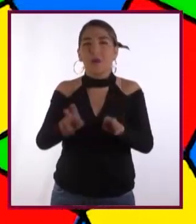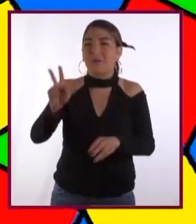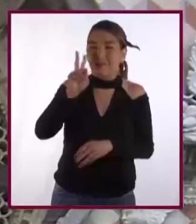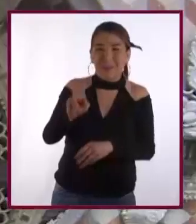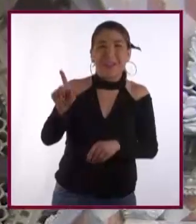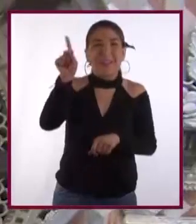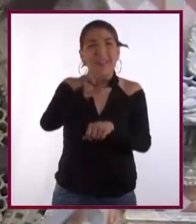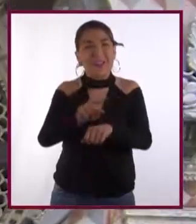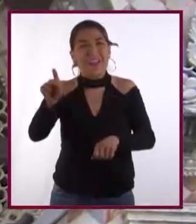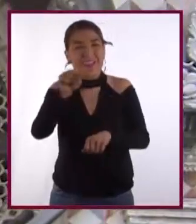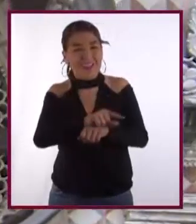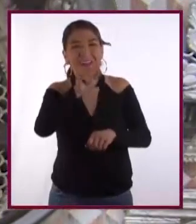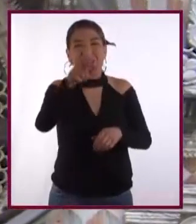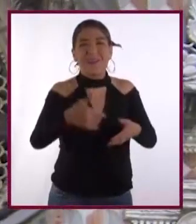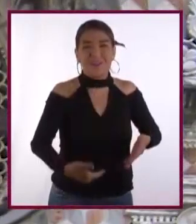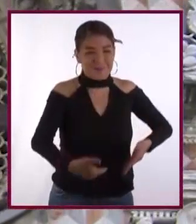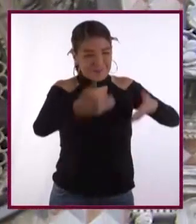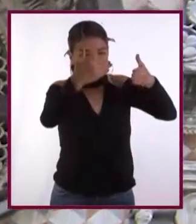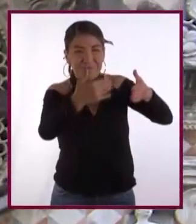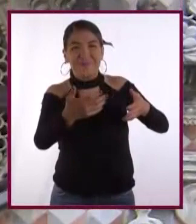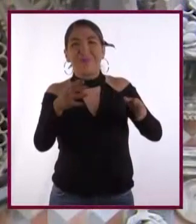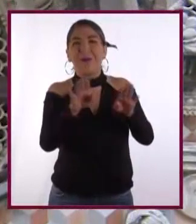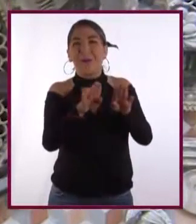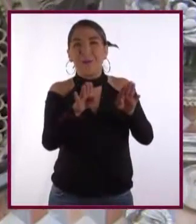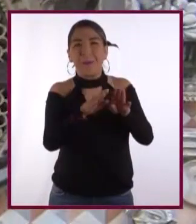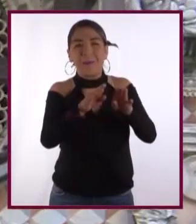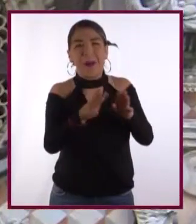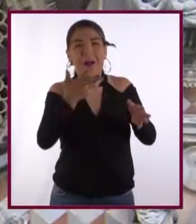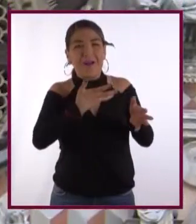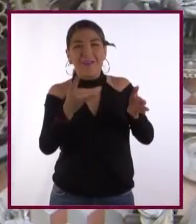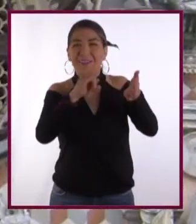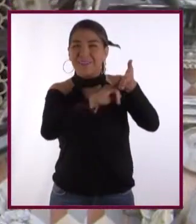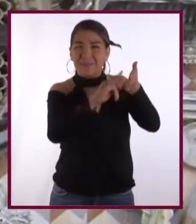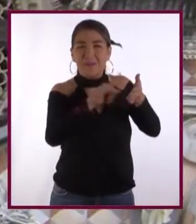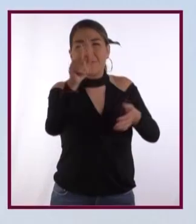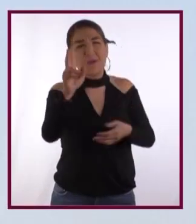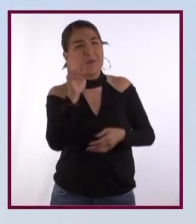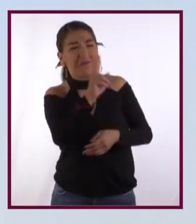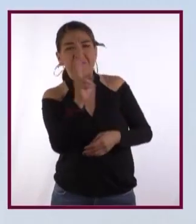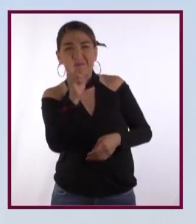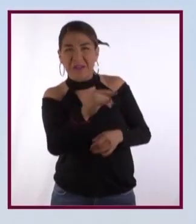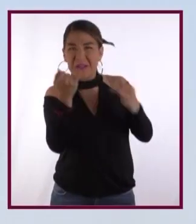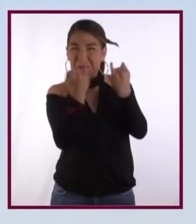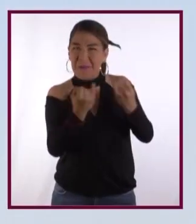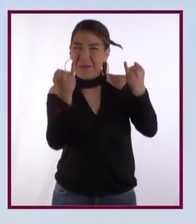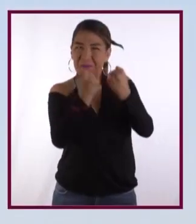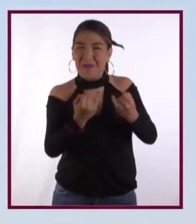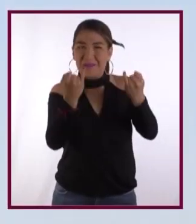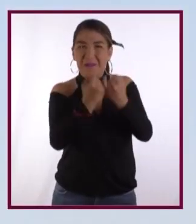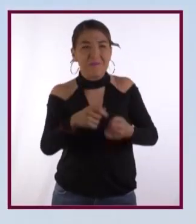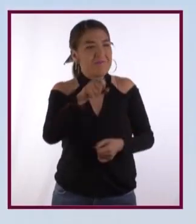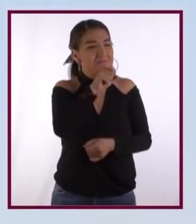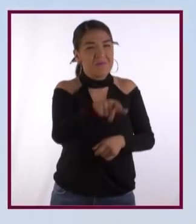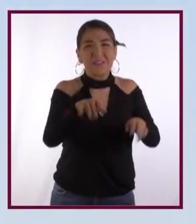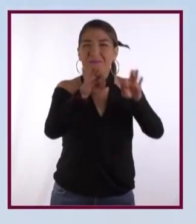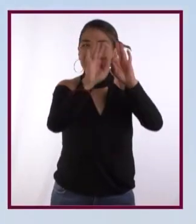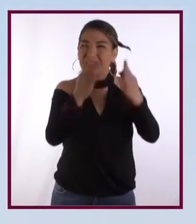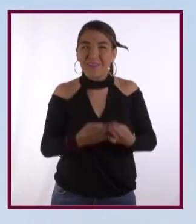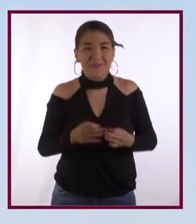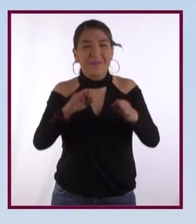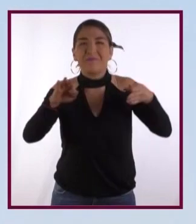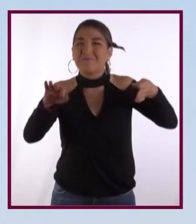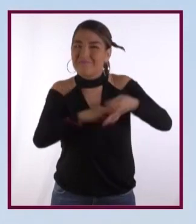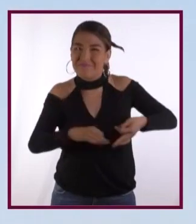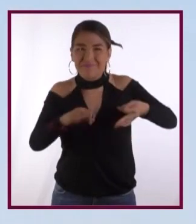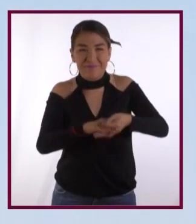vemos todo el tiempo en las paredes, en las banquetas, si tú las recorres siempre ves lo mismo, ¿no? Las recorres y es el